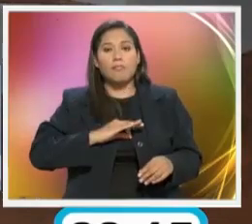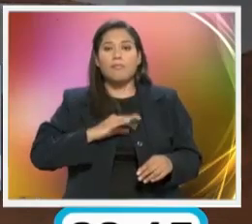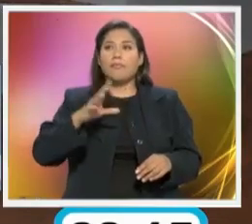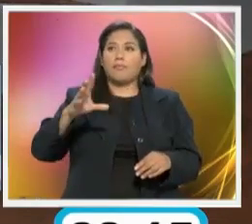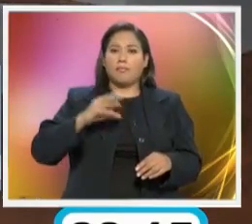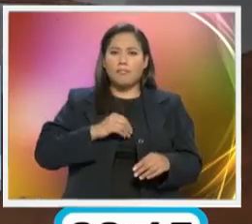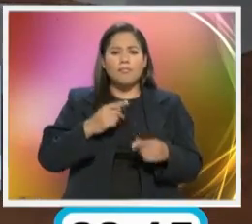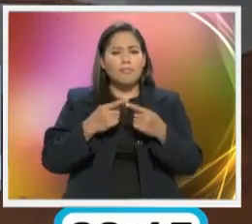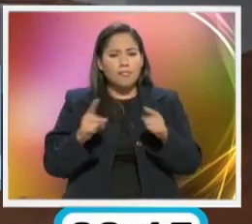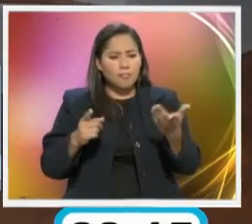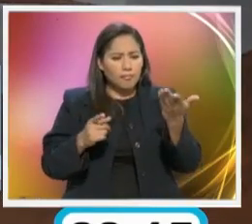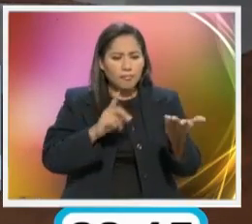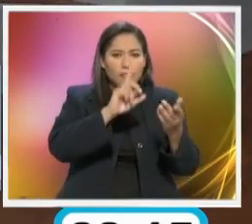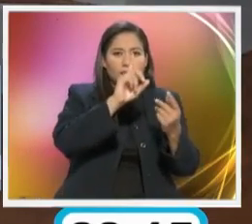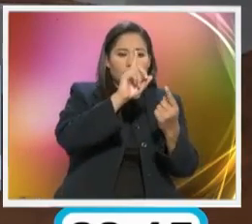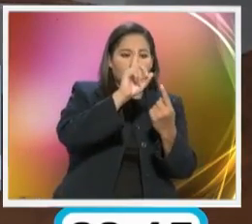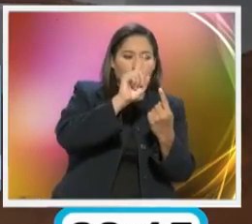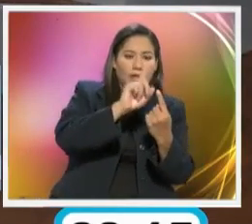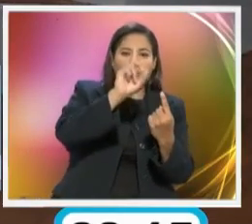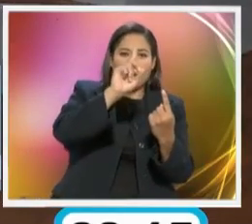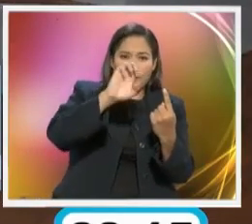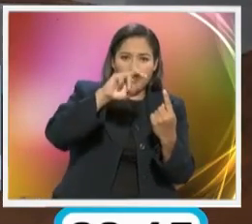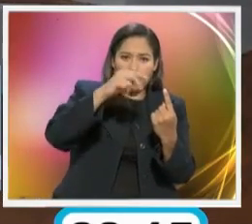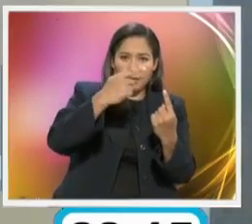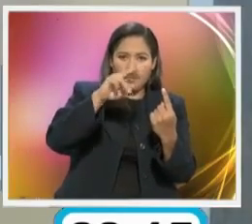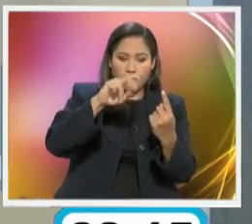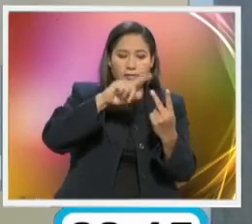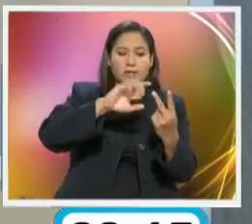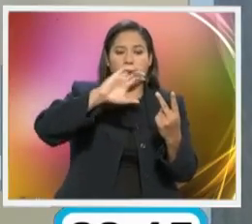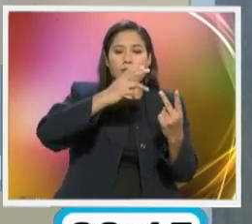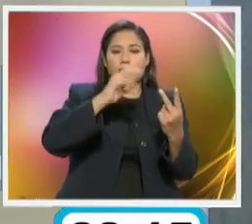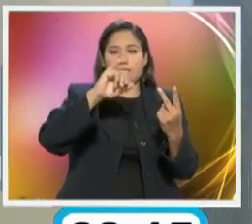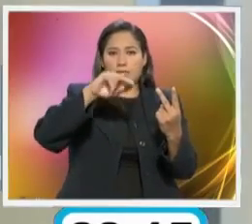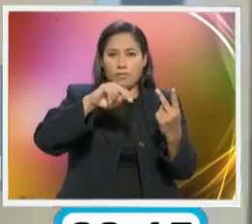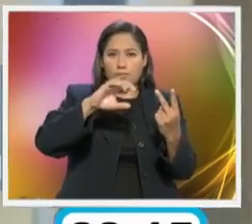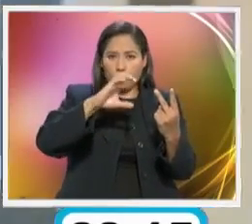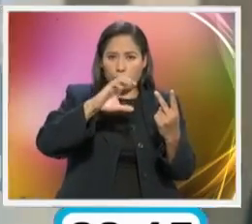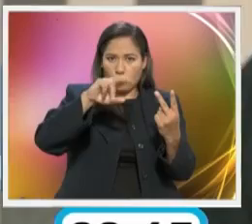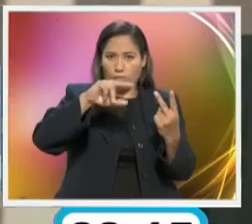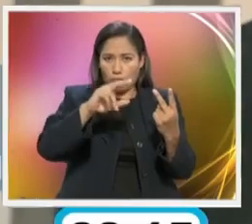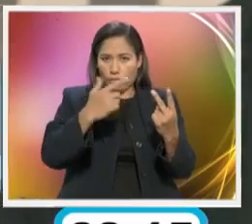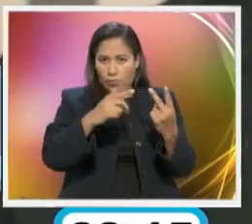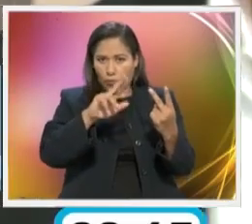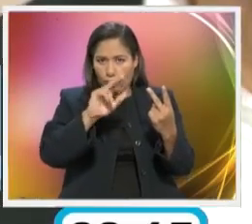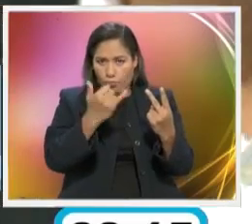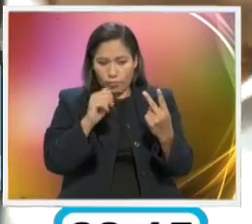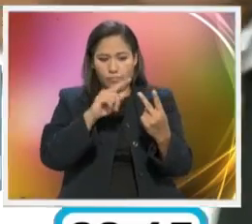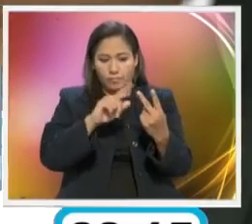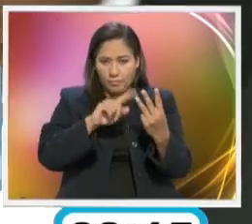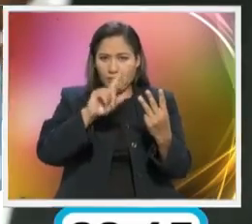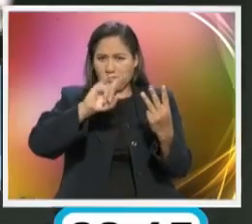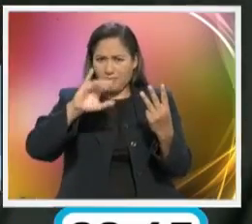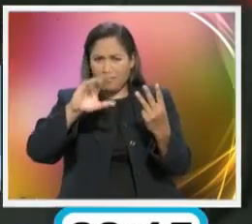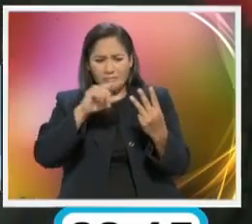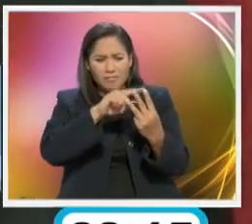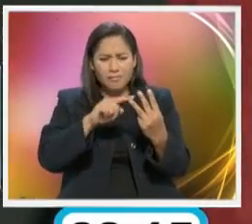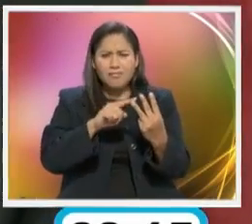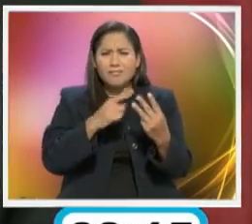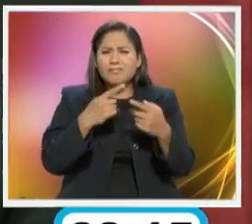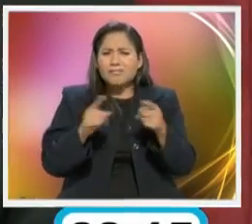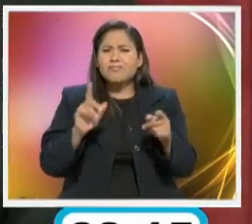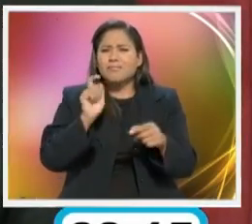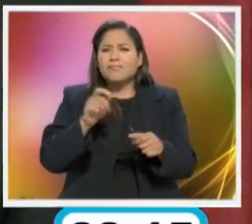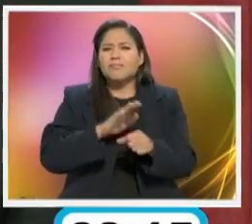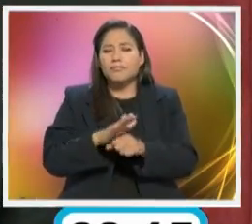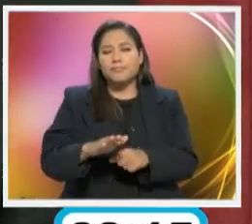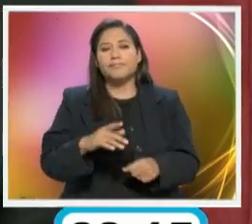nos acaba de mencionar entre el dengue, la chikungunya y el Zika? Las manifestaciones, si hablamos en intensidad de manifestaciones,